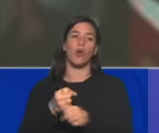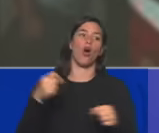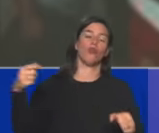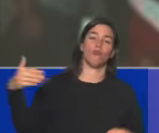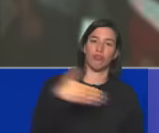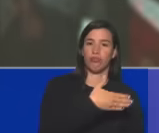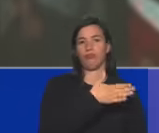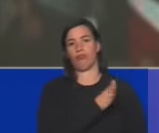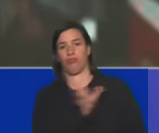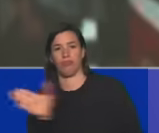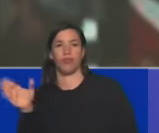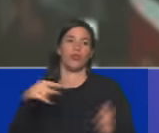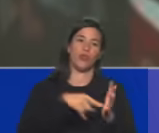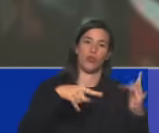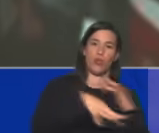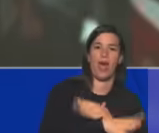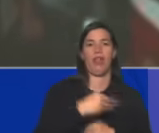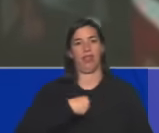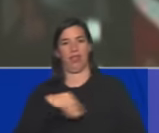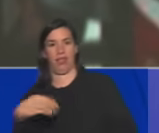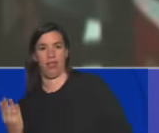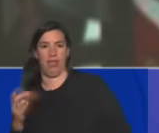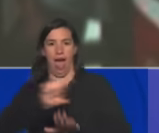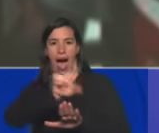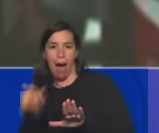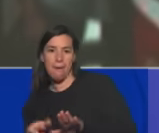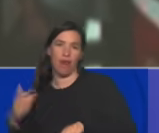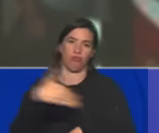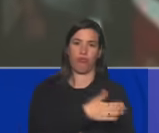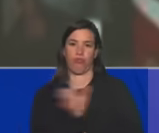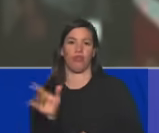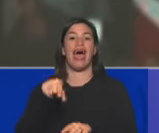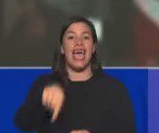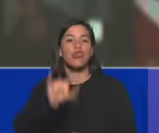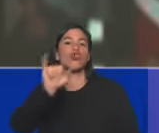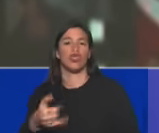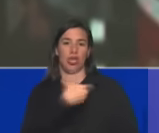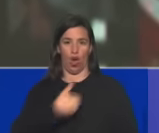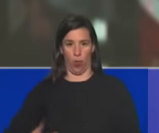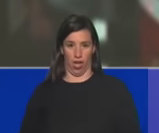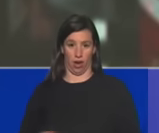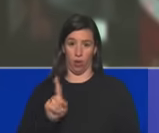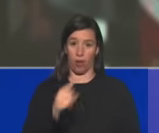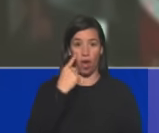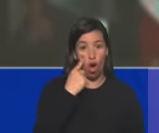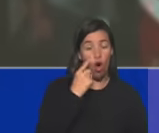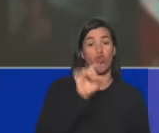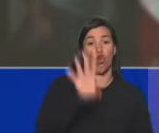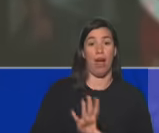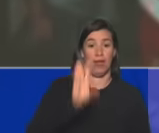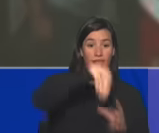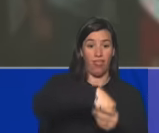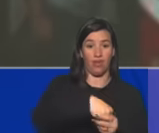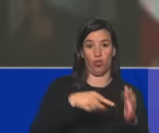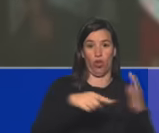habitan el territorio del AMBA, el área metropolitana de Buenos Aires. Es muy importante que tengamos en cuenta esta